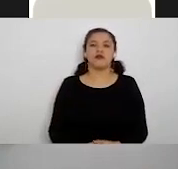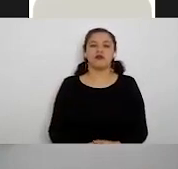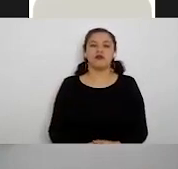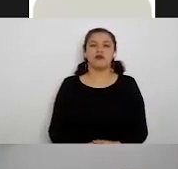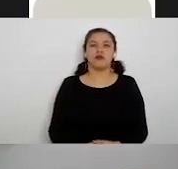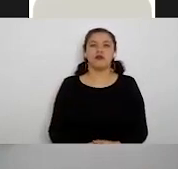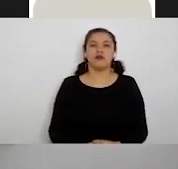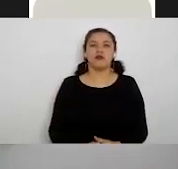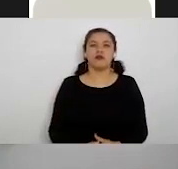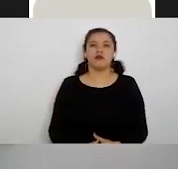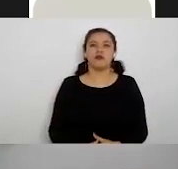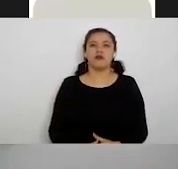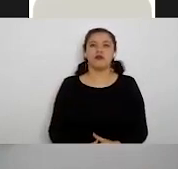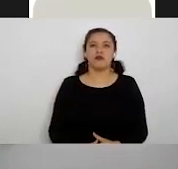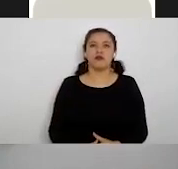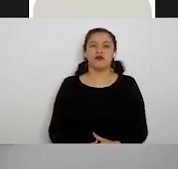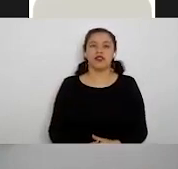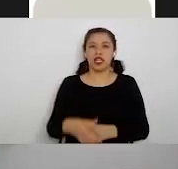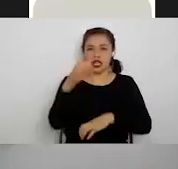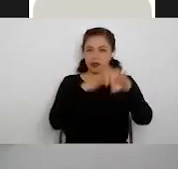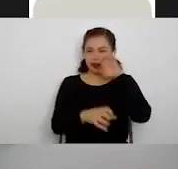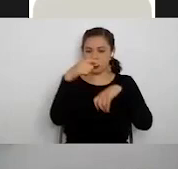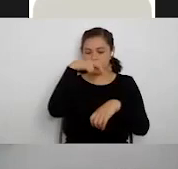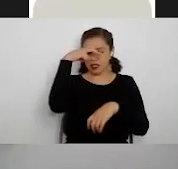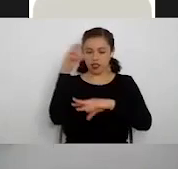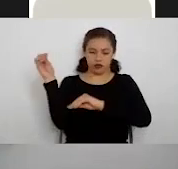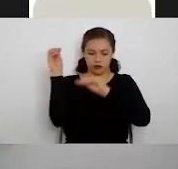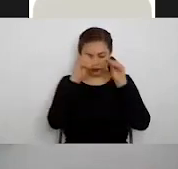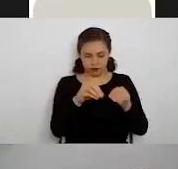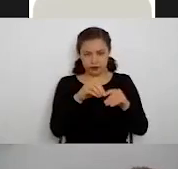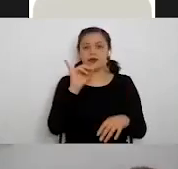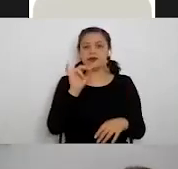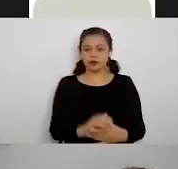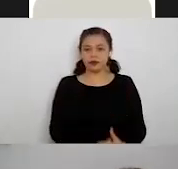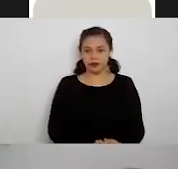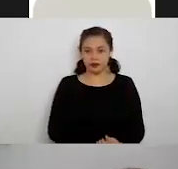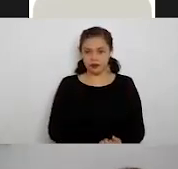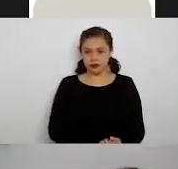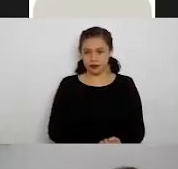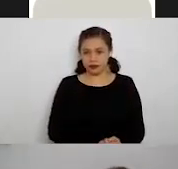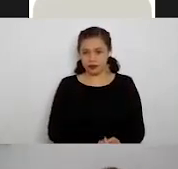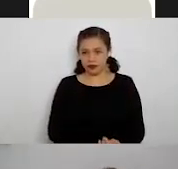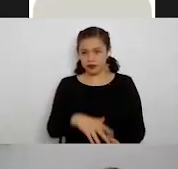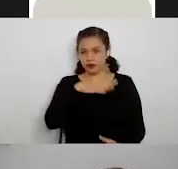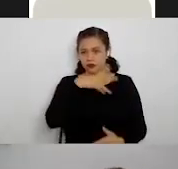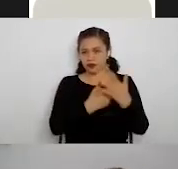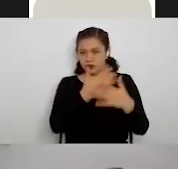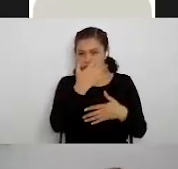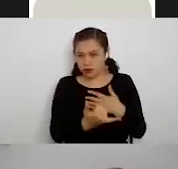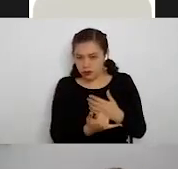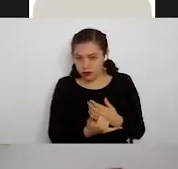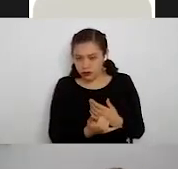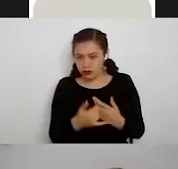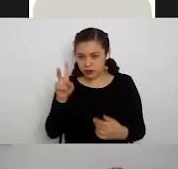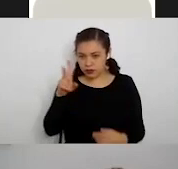promueve que se vengan también empresas a instalar a México. Es un proyecto interesante al que le dan muy poca importancia